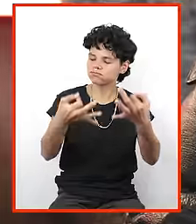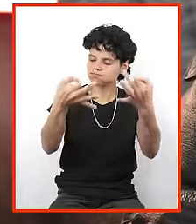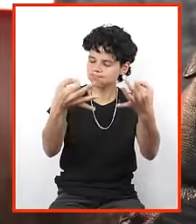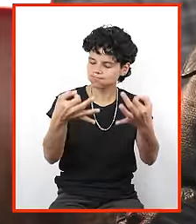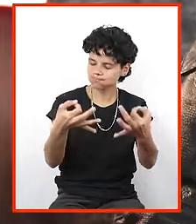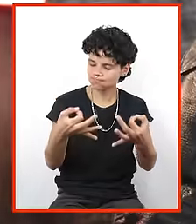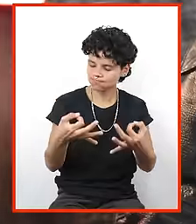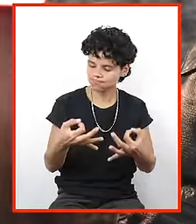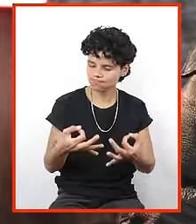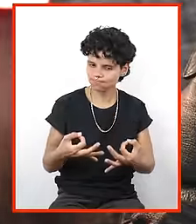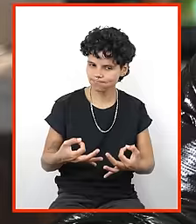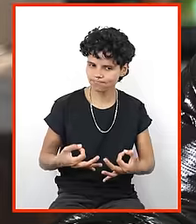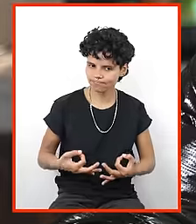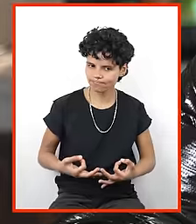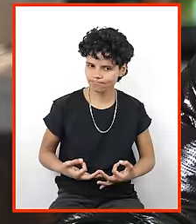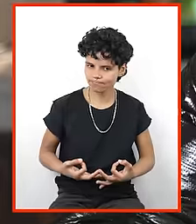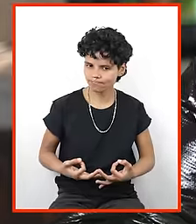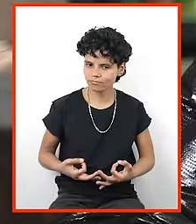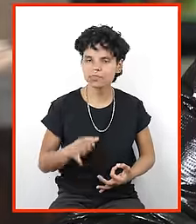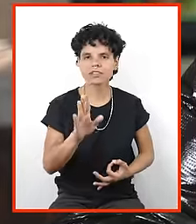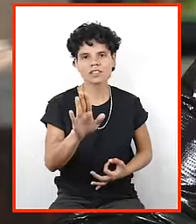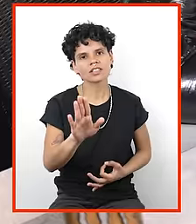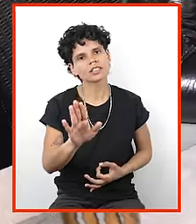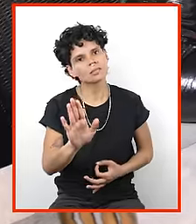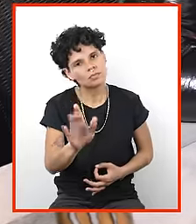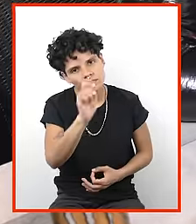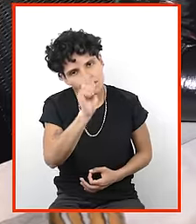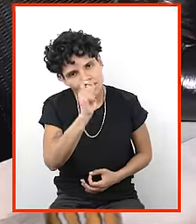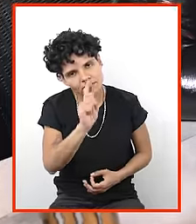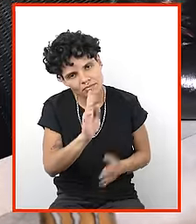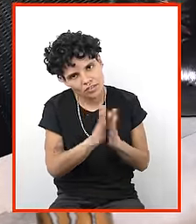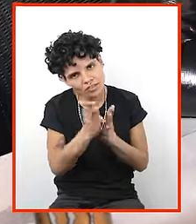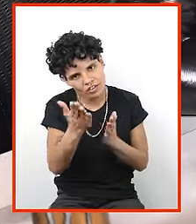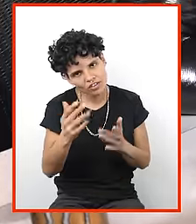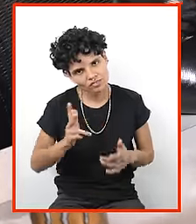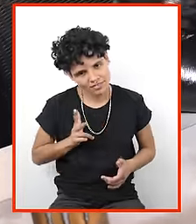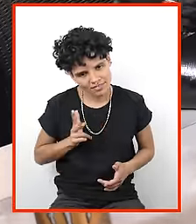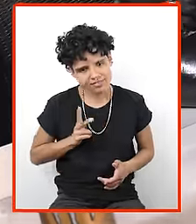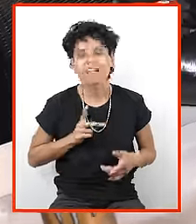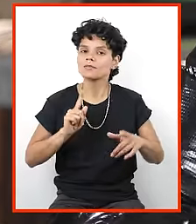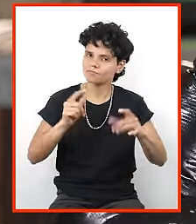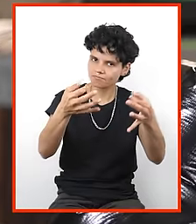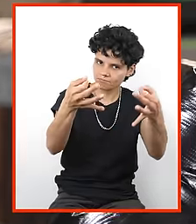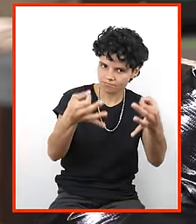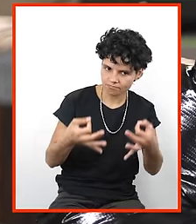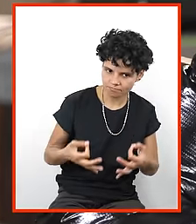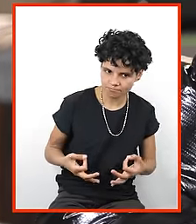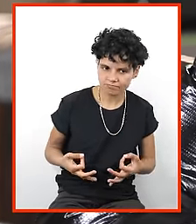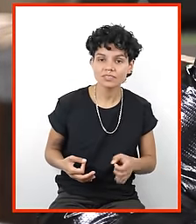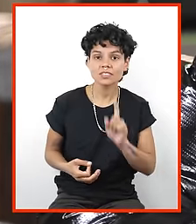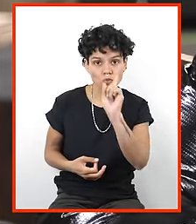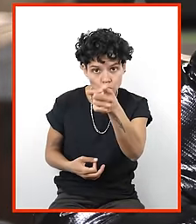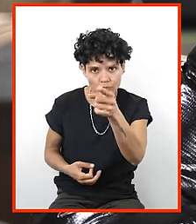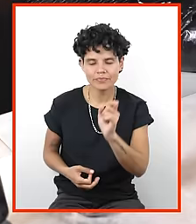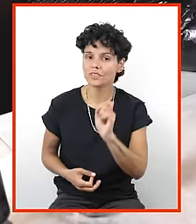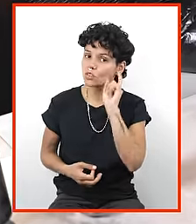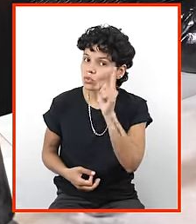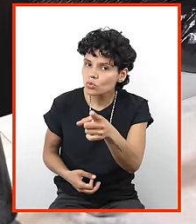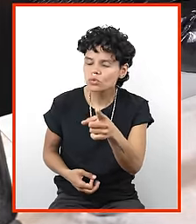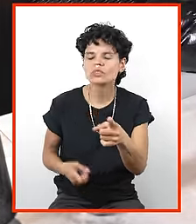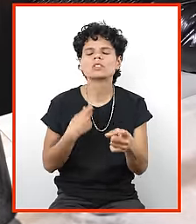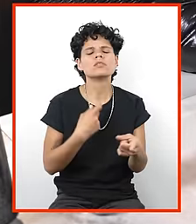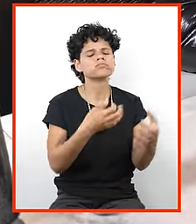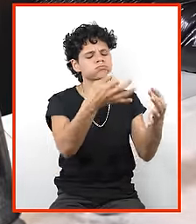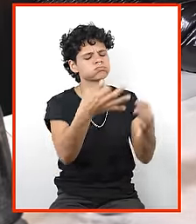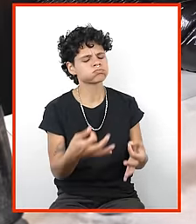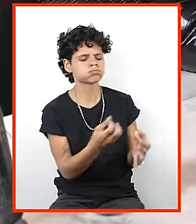cuentas. Ya. No haga eso, por favor. Ya. Saqué las cuentas y tú, Denise Rosenthal, eres